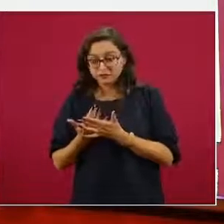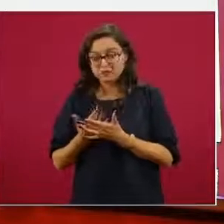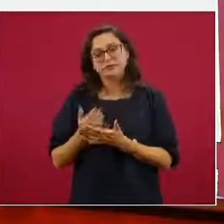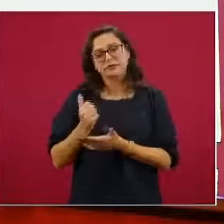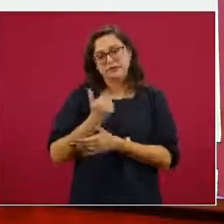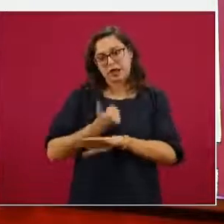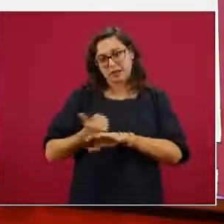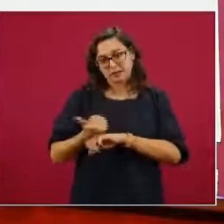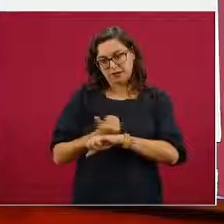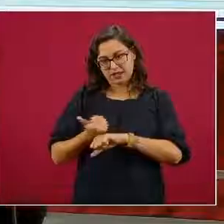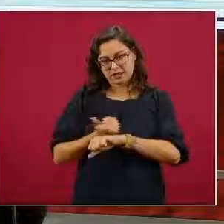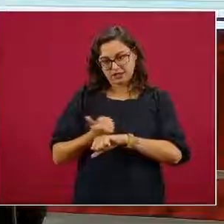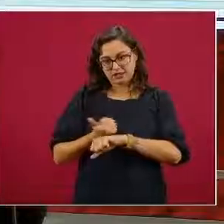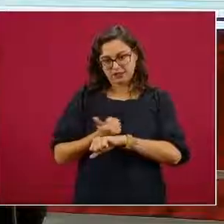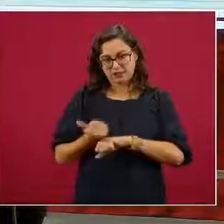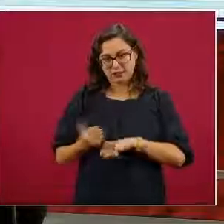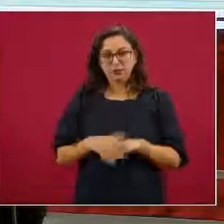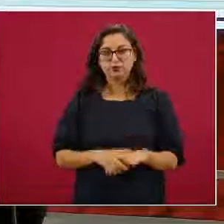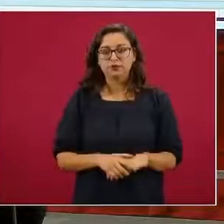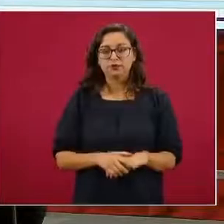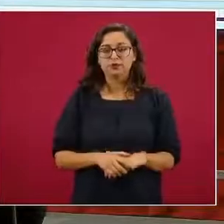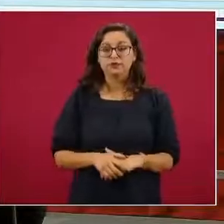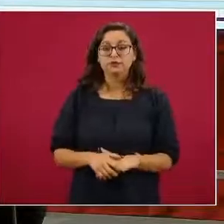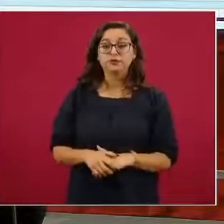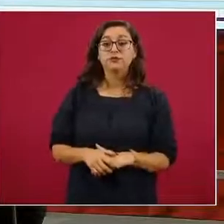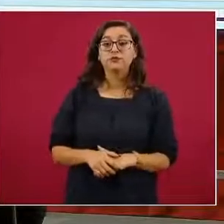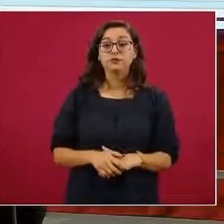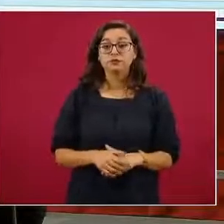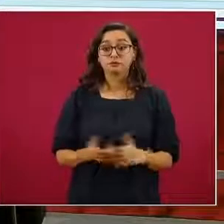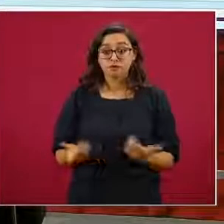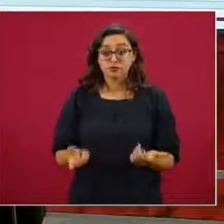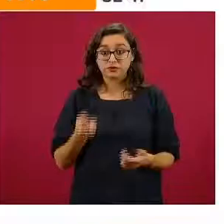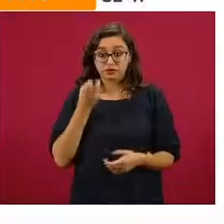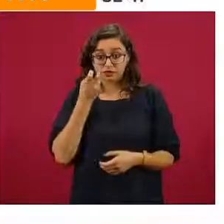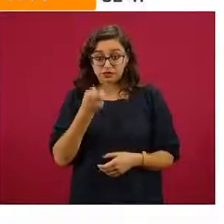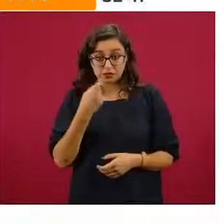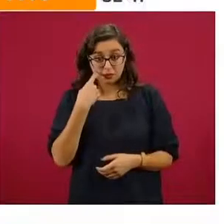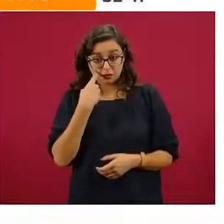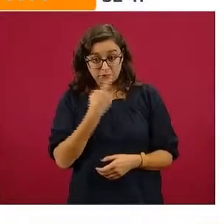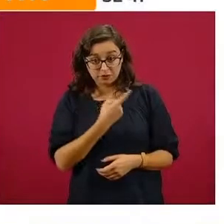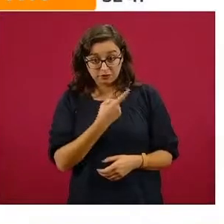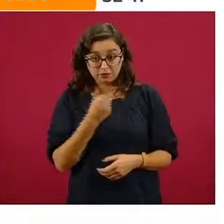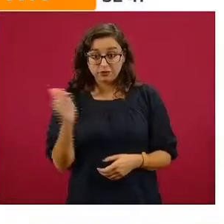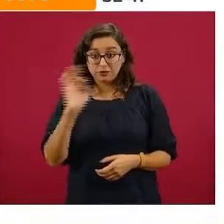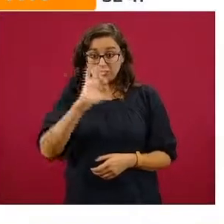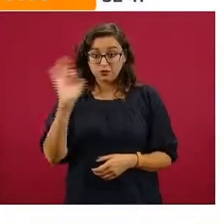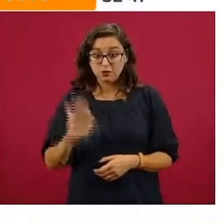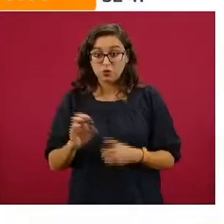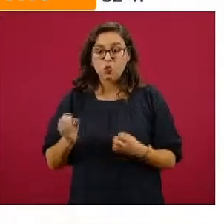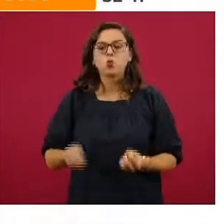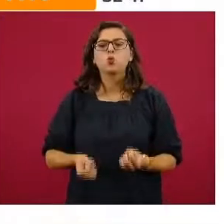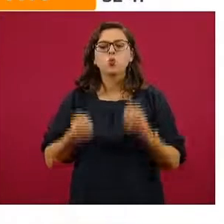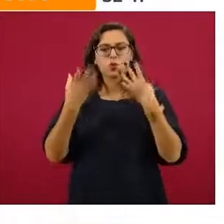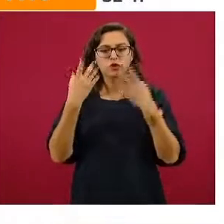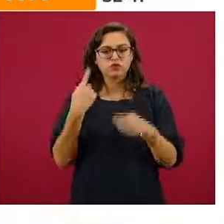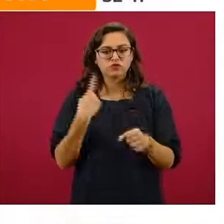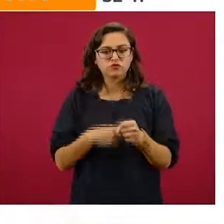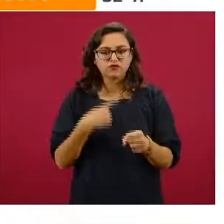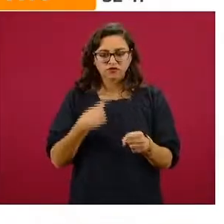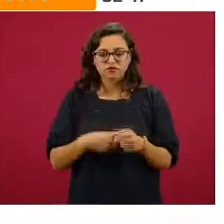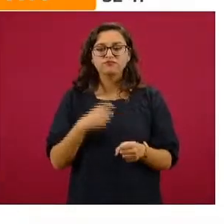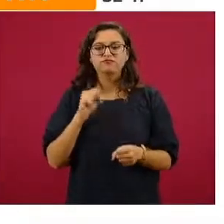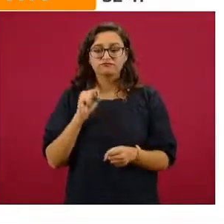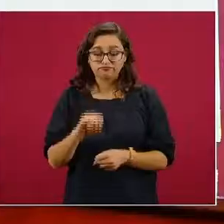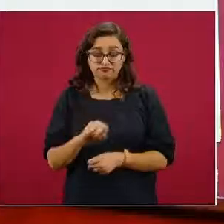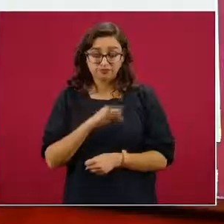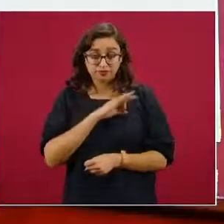amarillo. El porcentaje de positividad, y es el primer indicador al que hago referencia, como ya es costumbre con esta gráfica, y está aquí